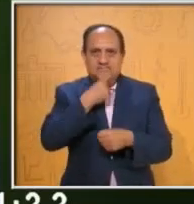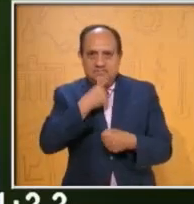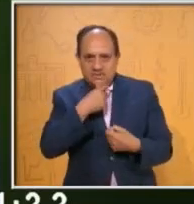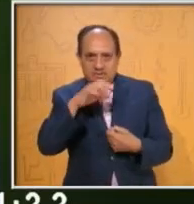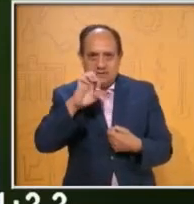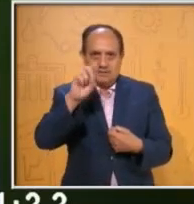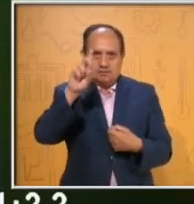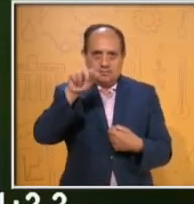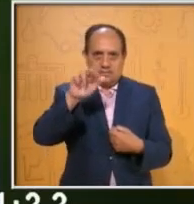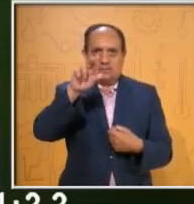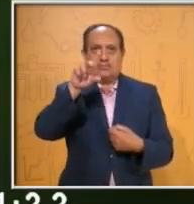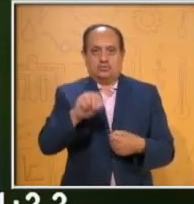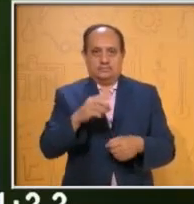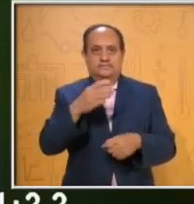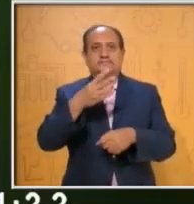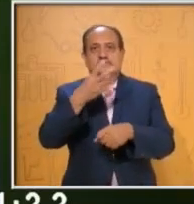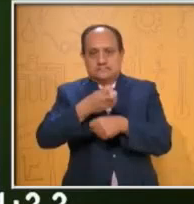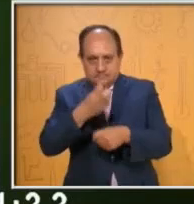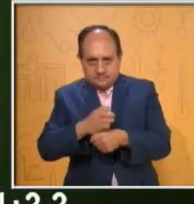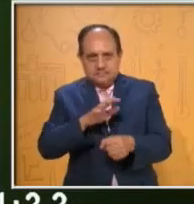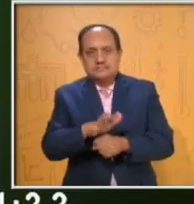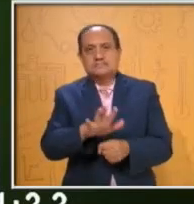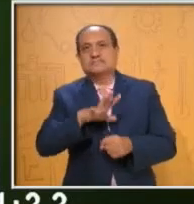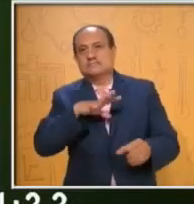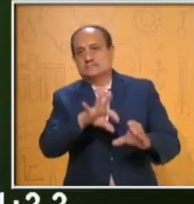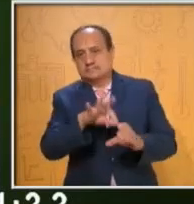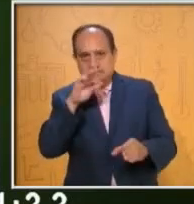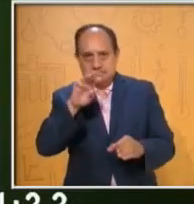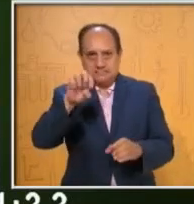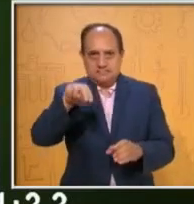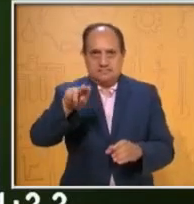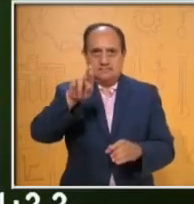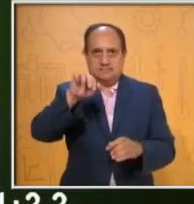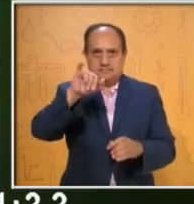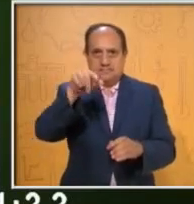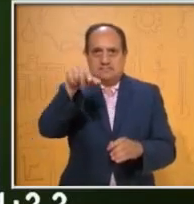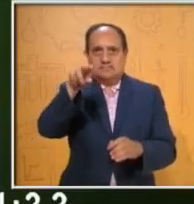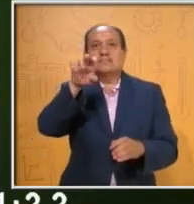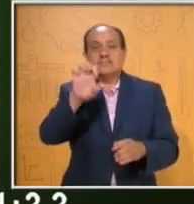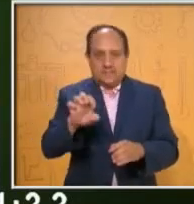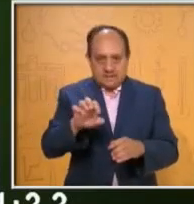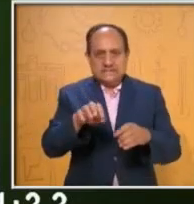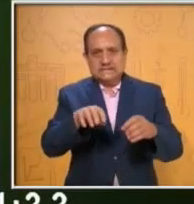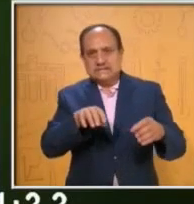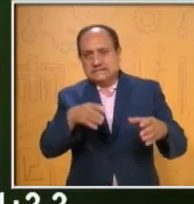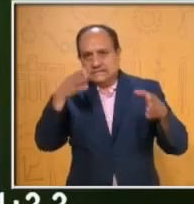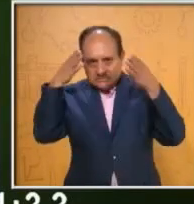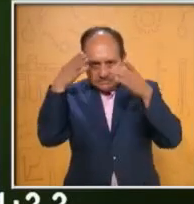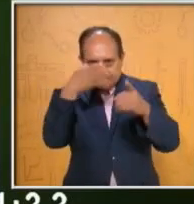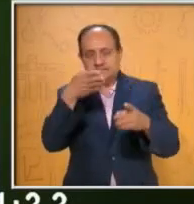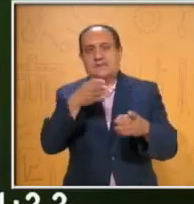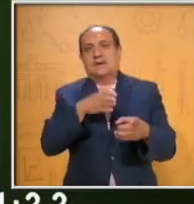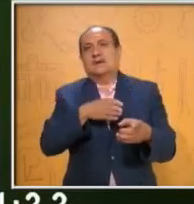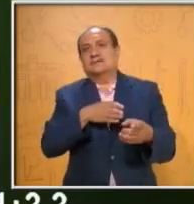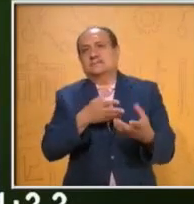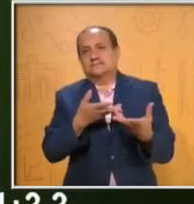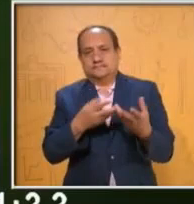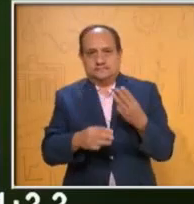Eduardo de tercero. También tenemos por ahí a Enrique, ¿verdad? Trabajando con la asignatura